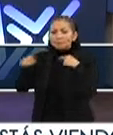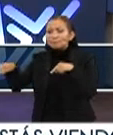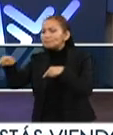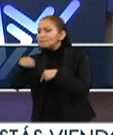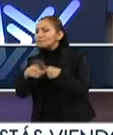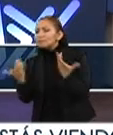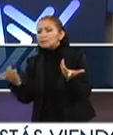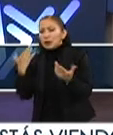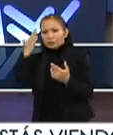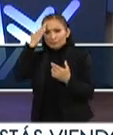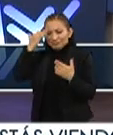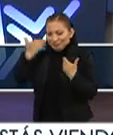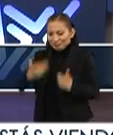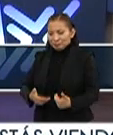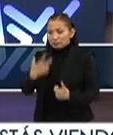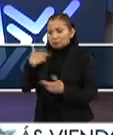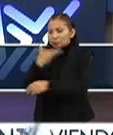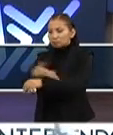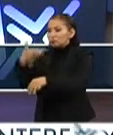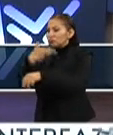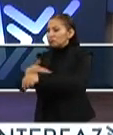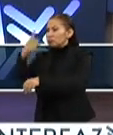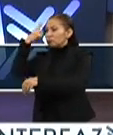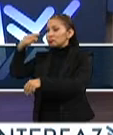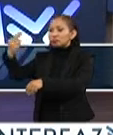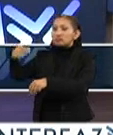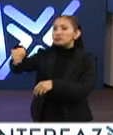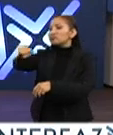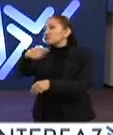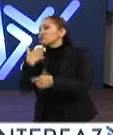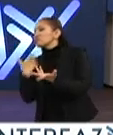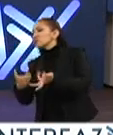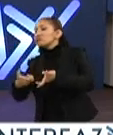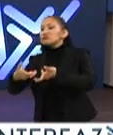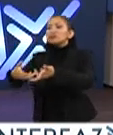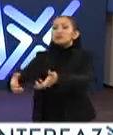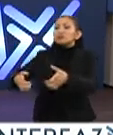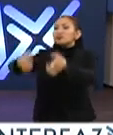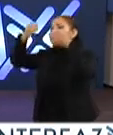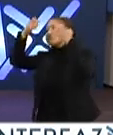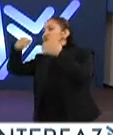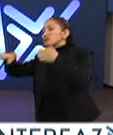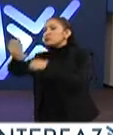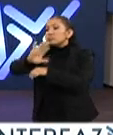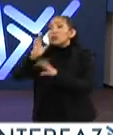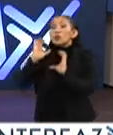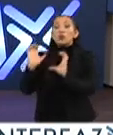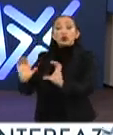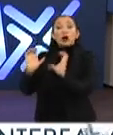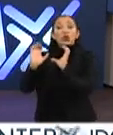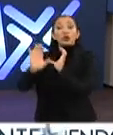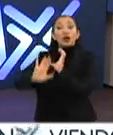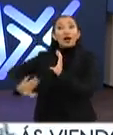poder encabezar las soluciones para la necesidad de infraestructura con respecto al medio ambiente.